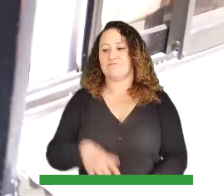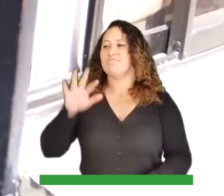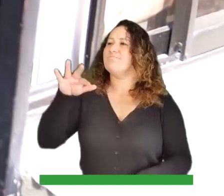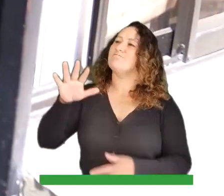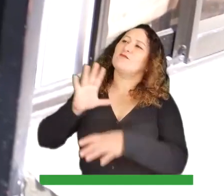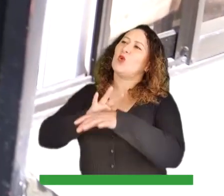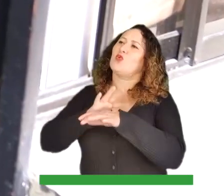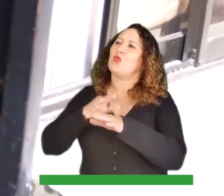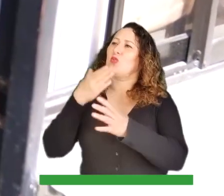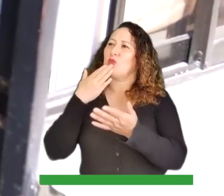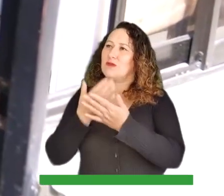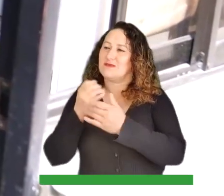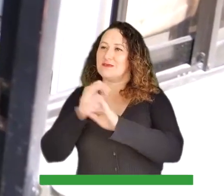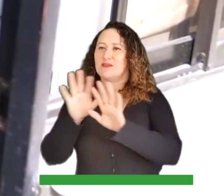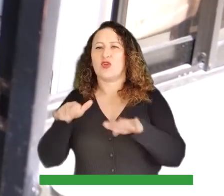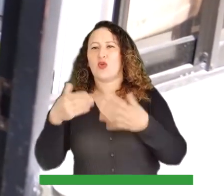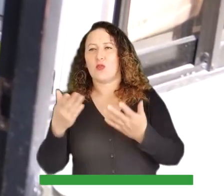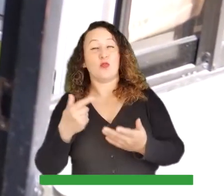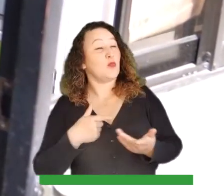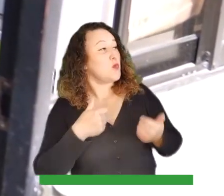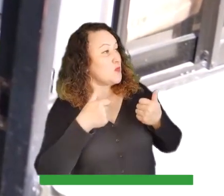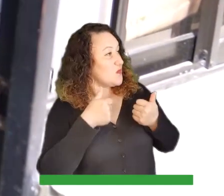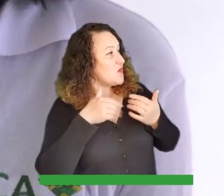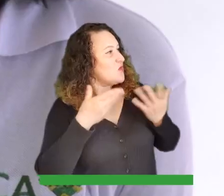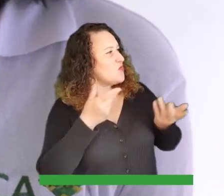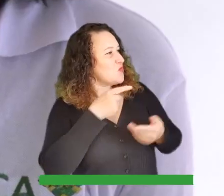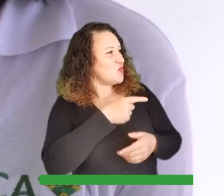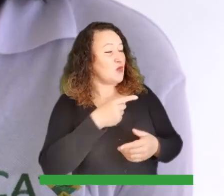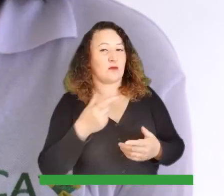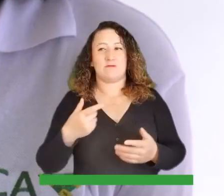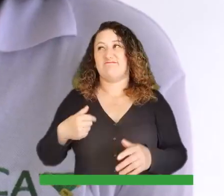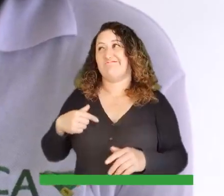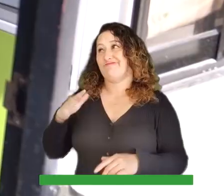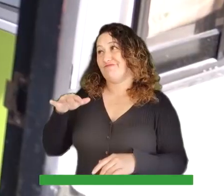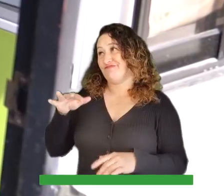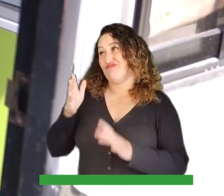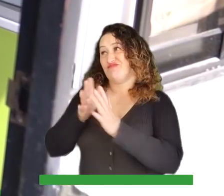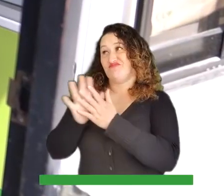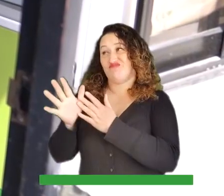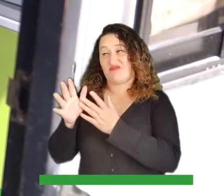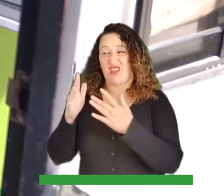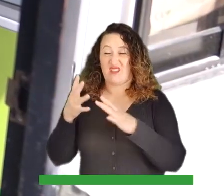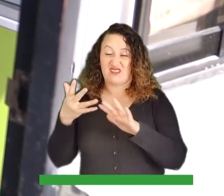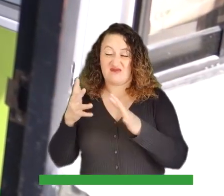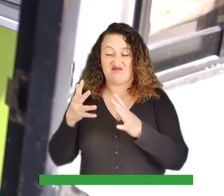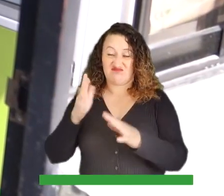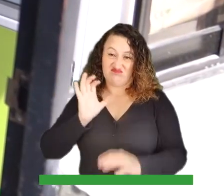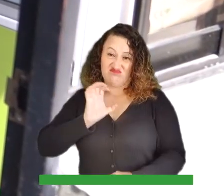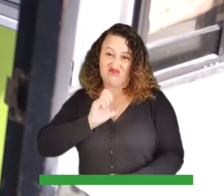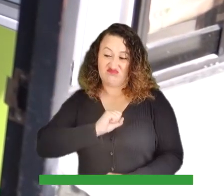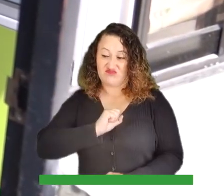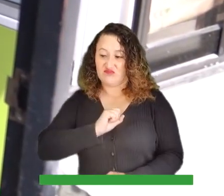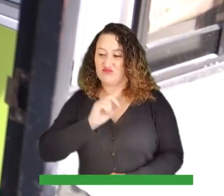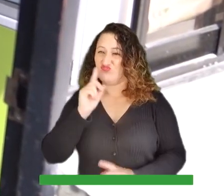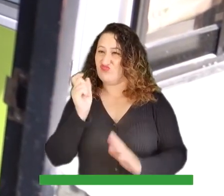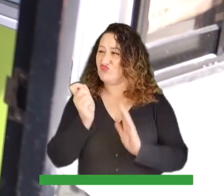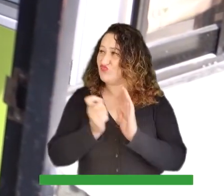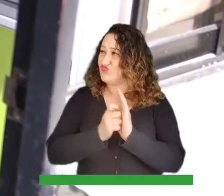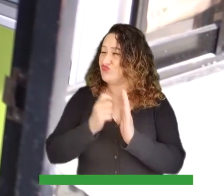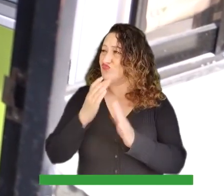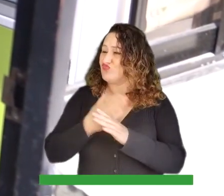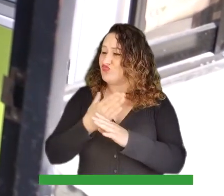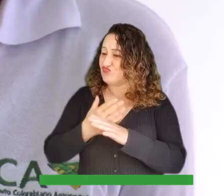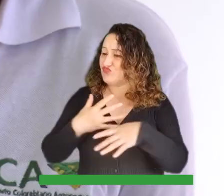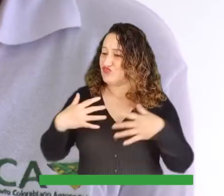Ay, mi doctora, buenos días. Muy buenos días. Bien, ¿y usted cómo ha estado? Le cuento que regular. ¿Por qué? ¿Qué pasó? Triste, porque es que tengo un problema con